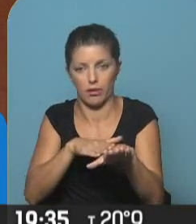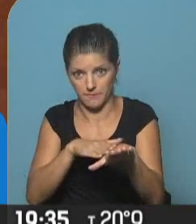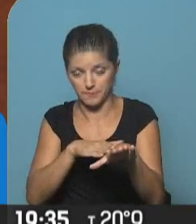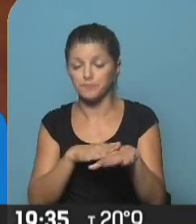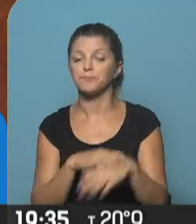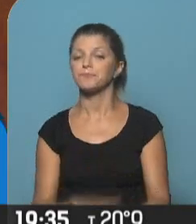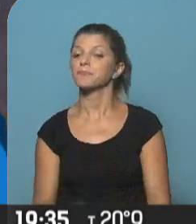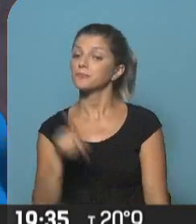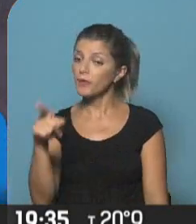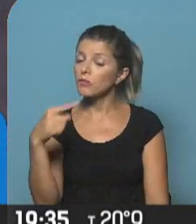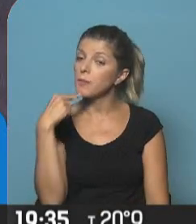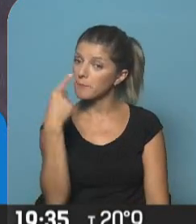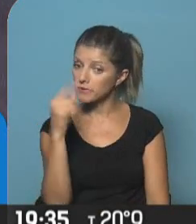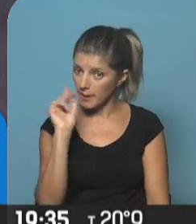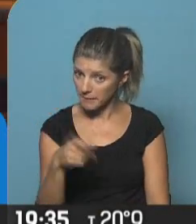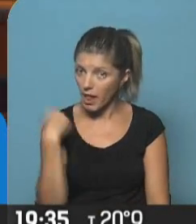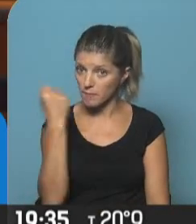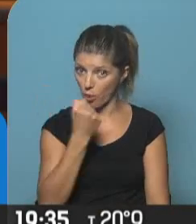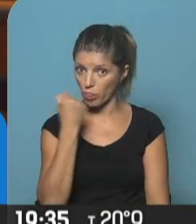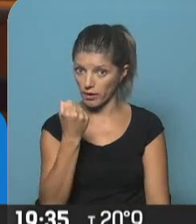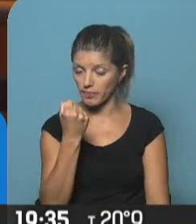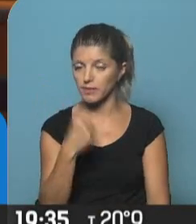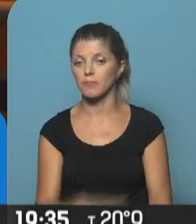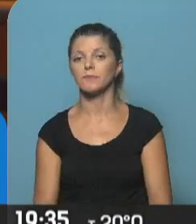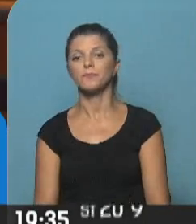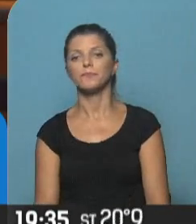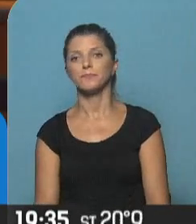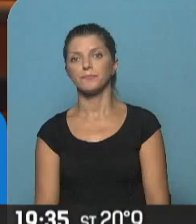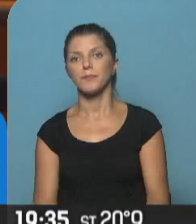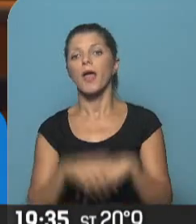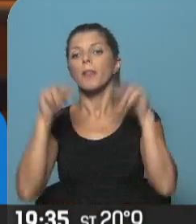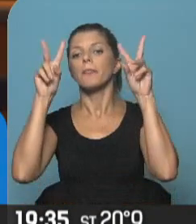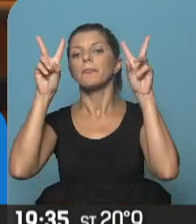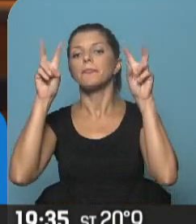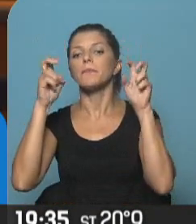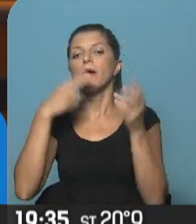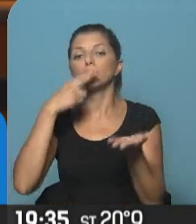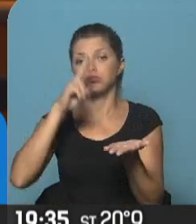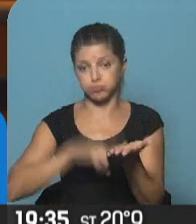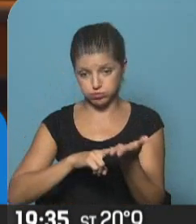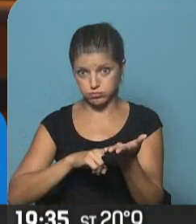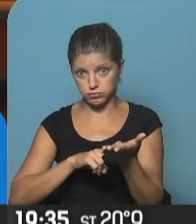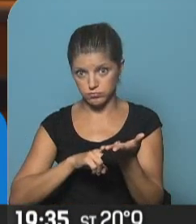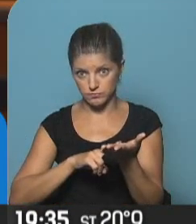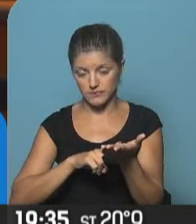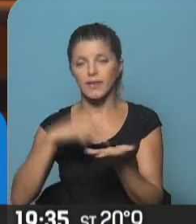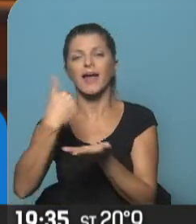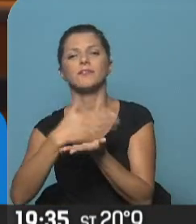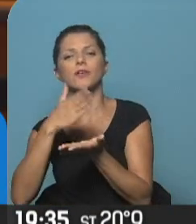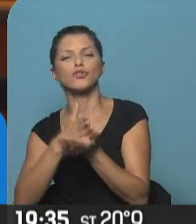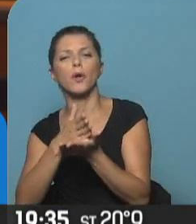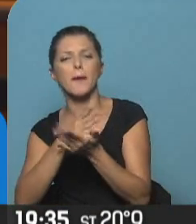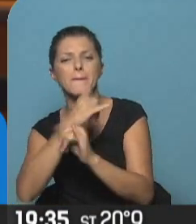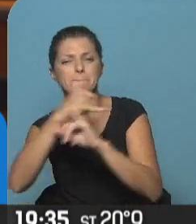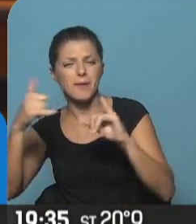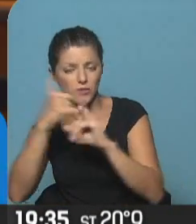usted señala también es muy importante, porque esta cuestión de las tarifas golpea fundamentalmente el bolsillo de las clases medias,